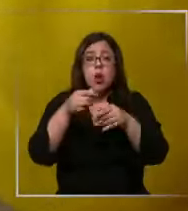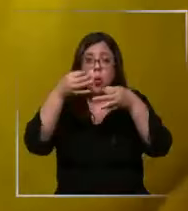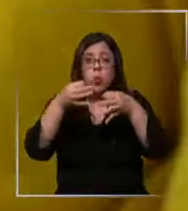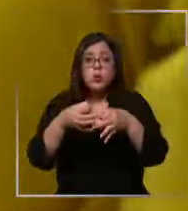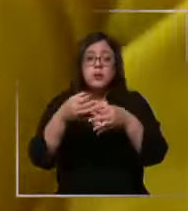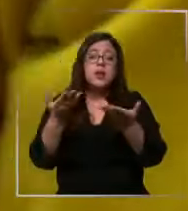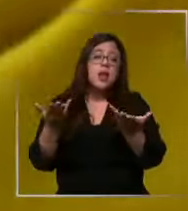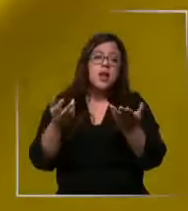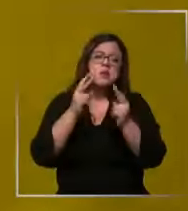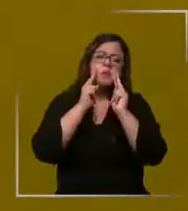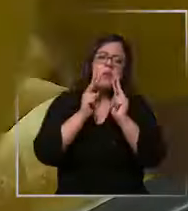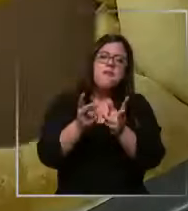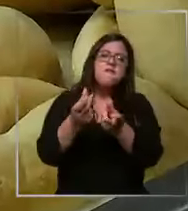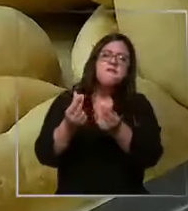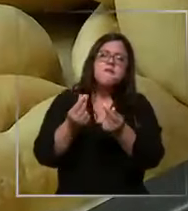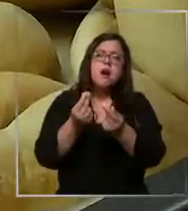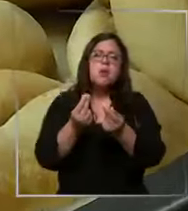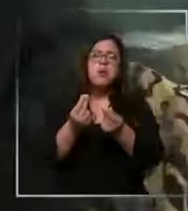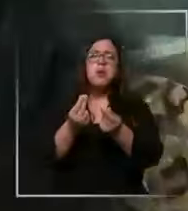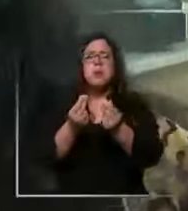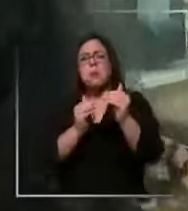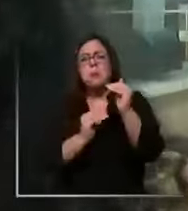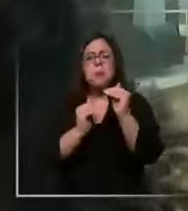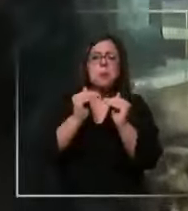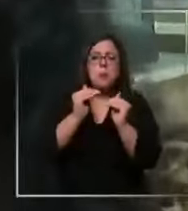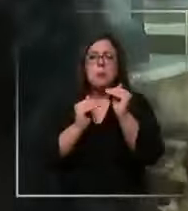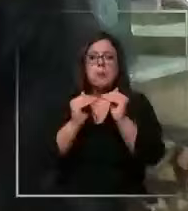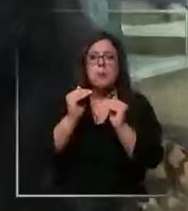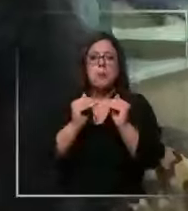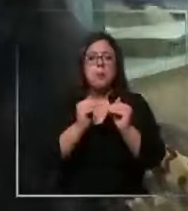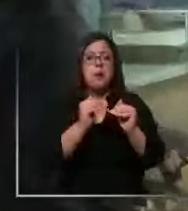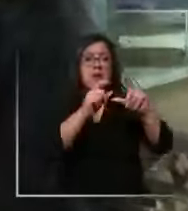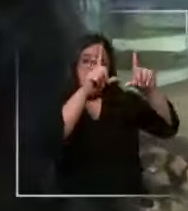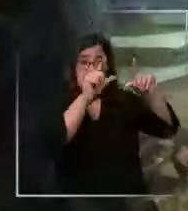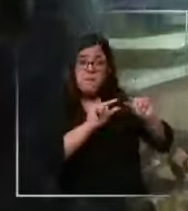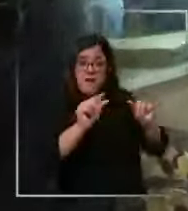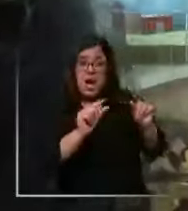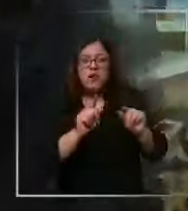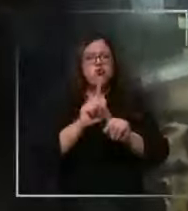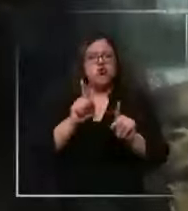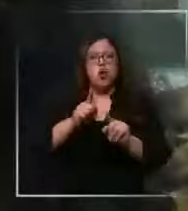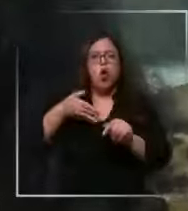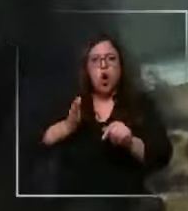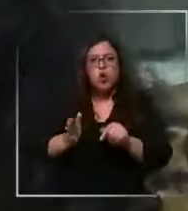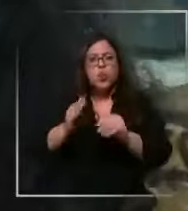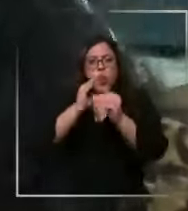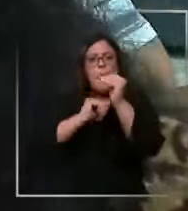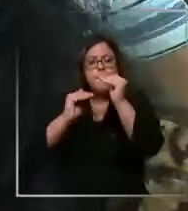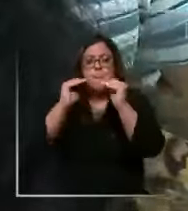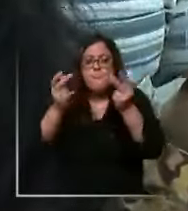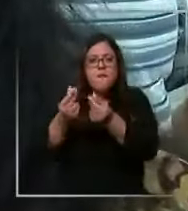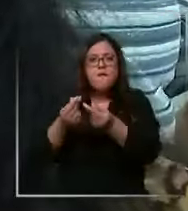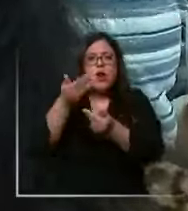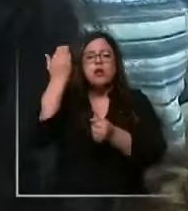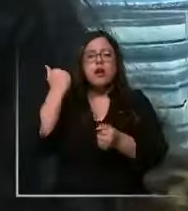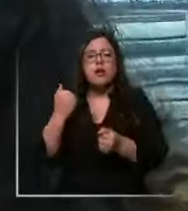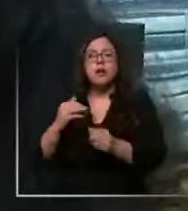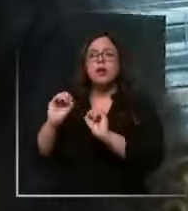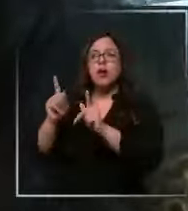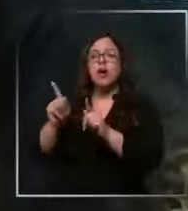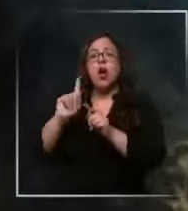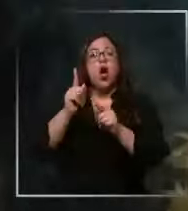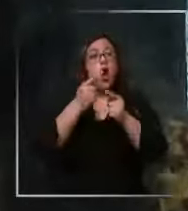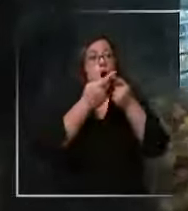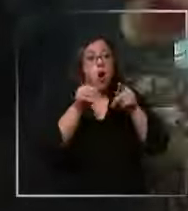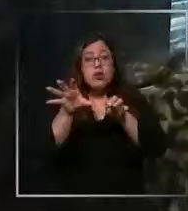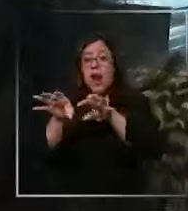mesa, notan que su valor no se ha movido. No ha bajado para nada. Se ha mantenido el precio. Perfecto. No como otras